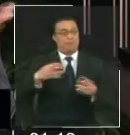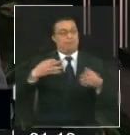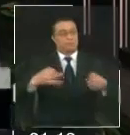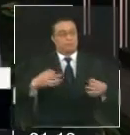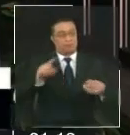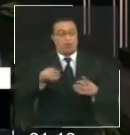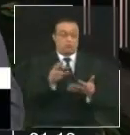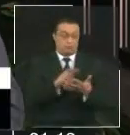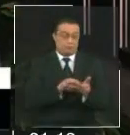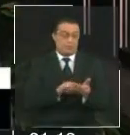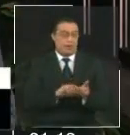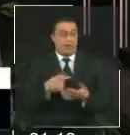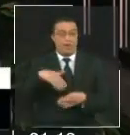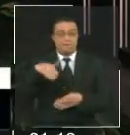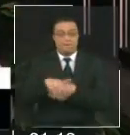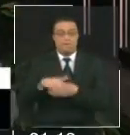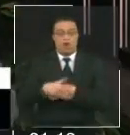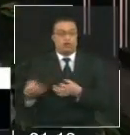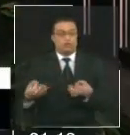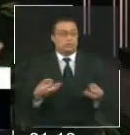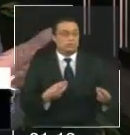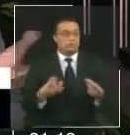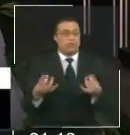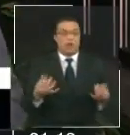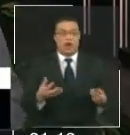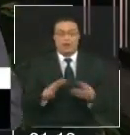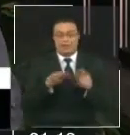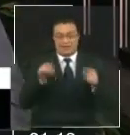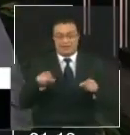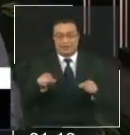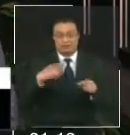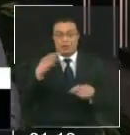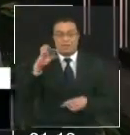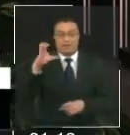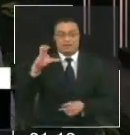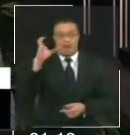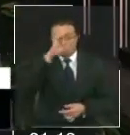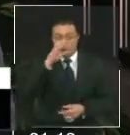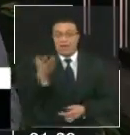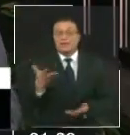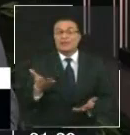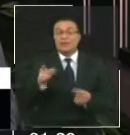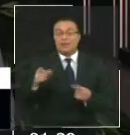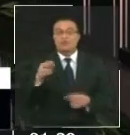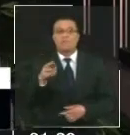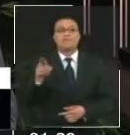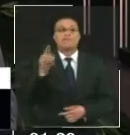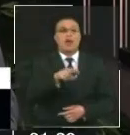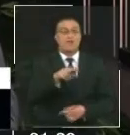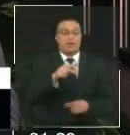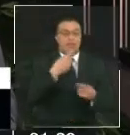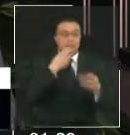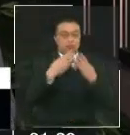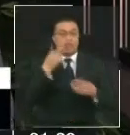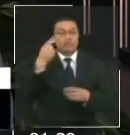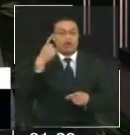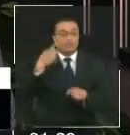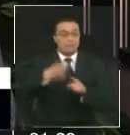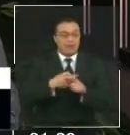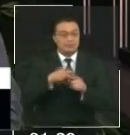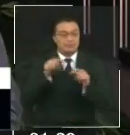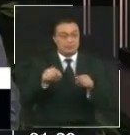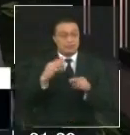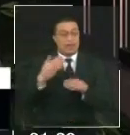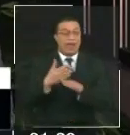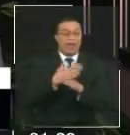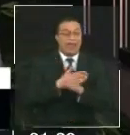una calculadora electoral. Lo que los parlamentarios, y especialmente los del PC, buscaban es que se vuelva a discutir en 12 meses, va a ser poco antes